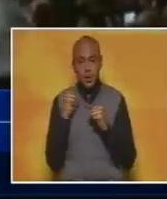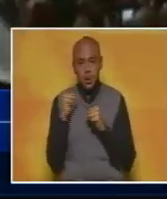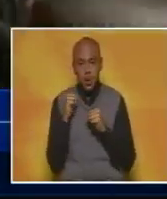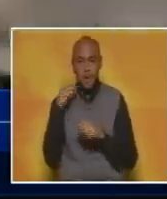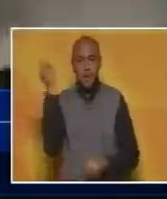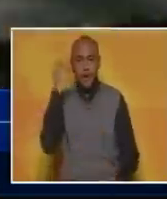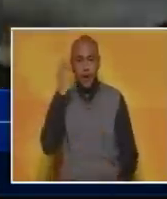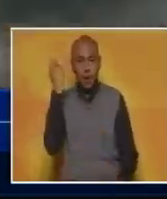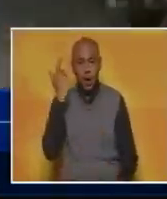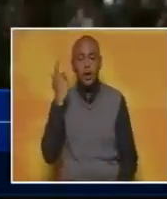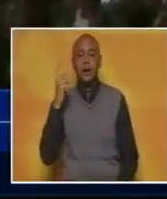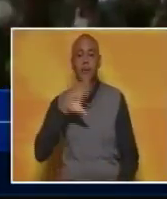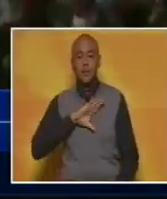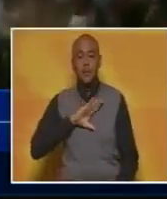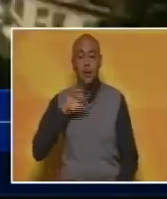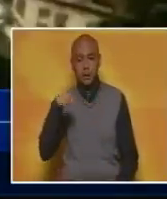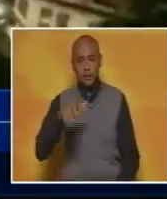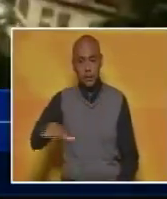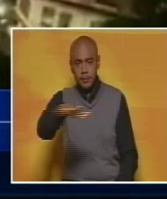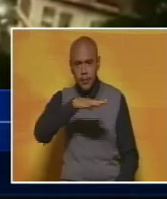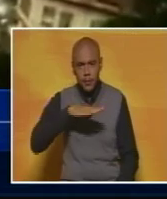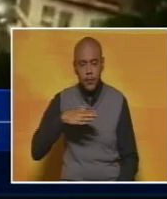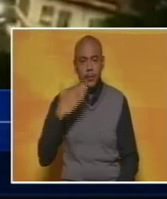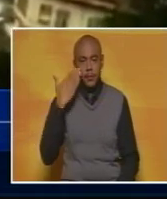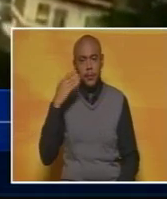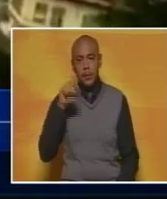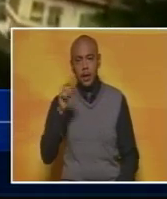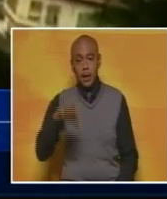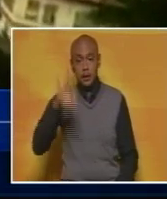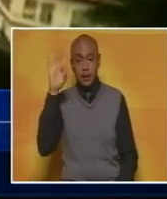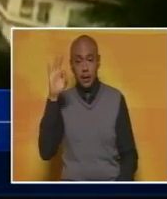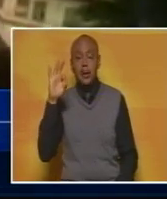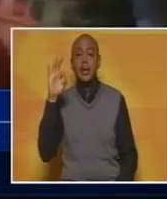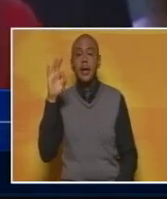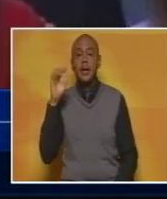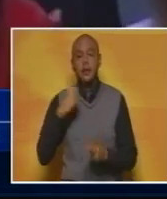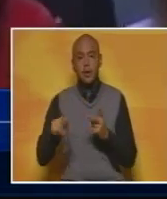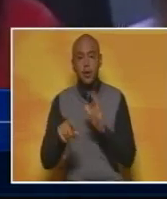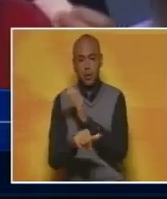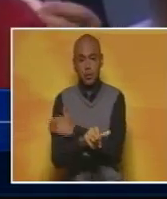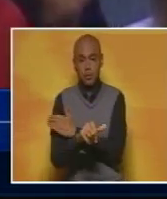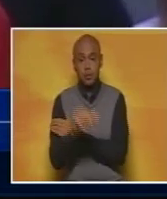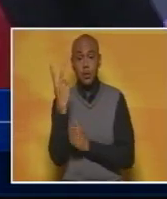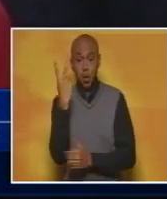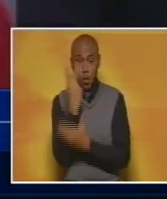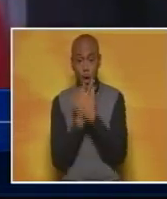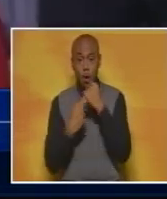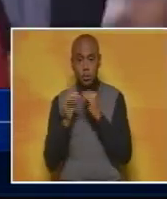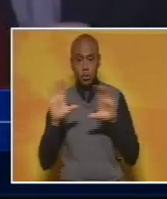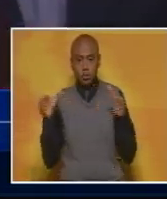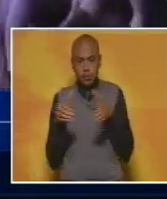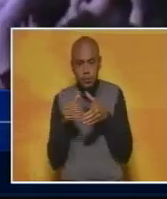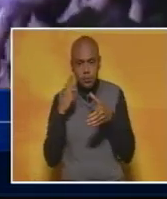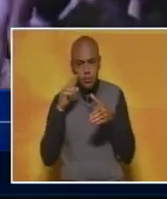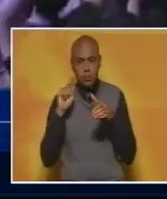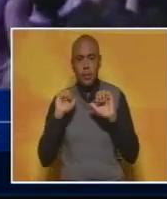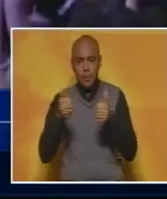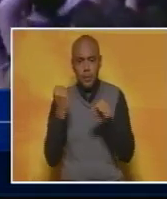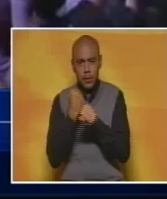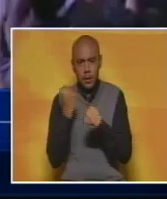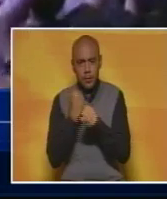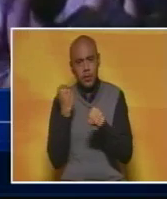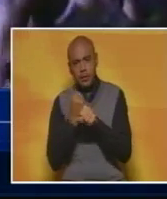10 de la mañana, el mandatario actual y el electo estarán reuniéndose en un encuentro de trabajo en el cual comienza esta transición